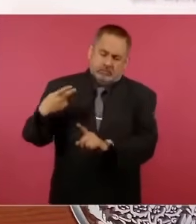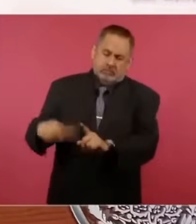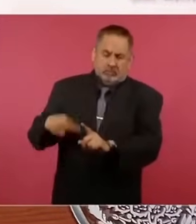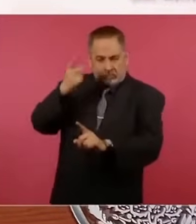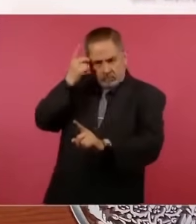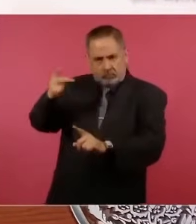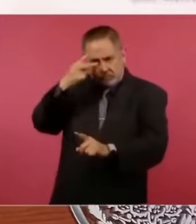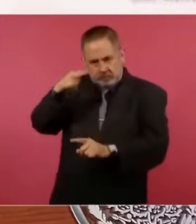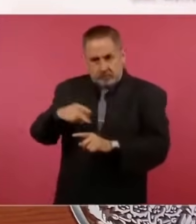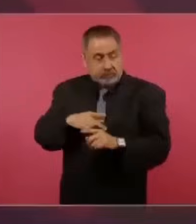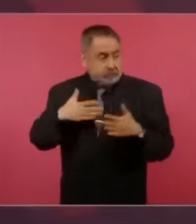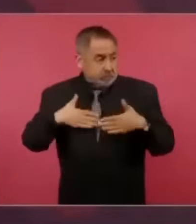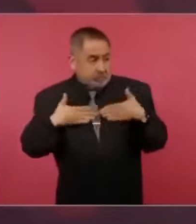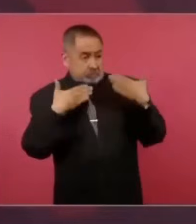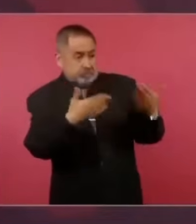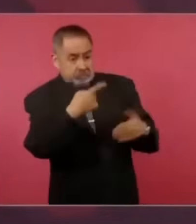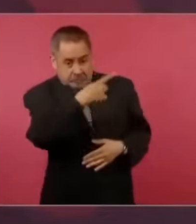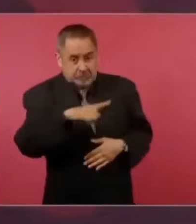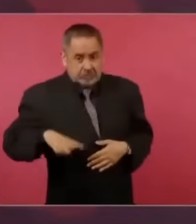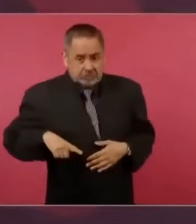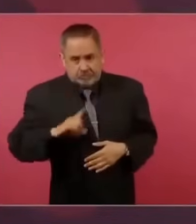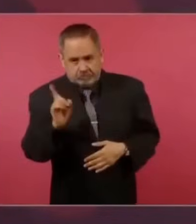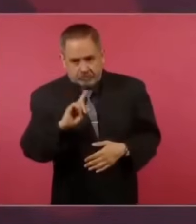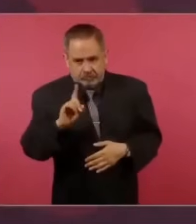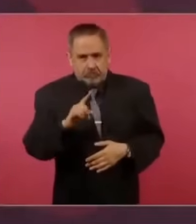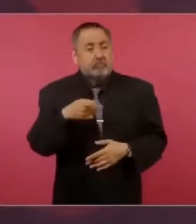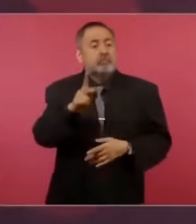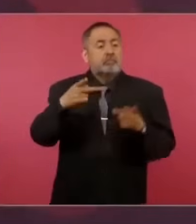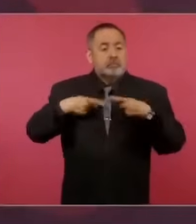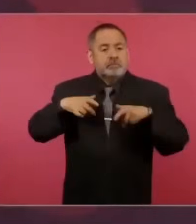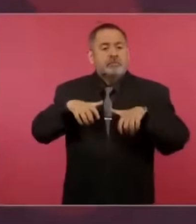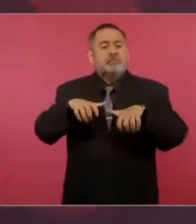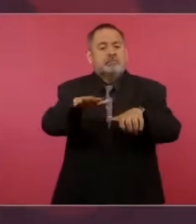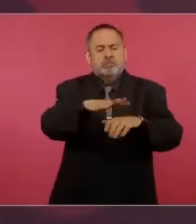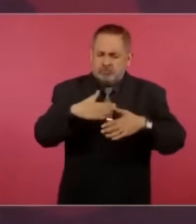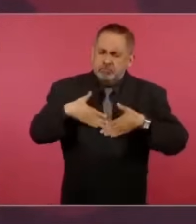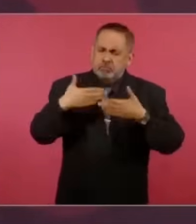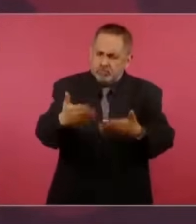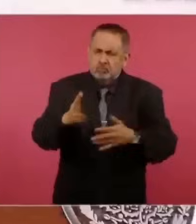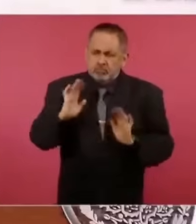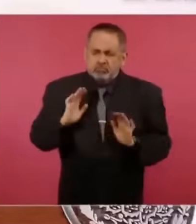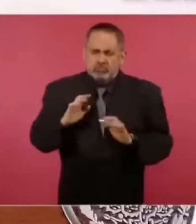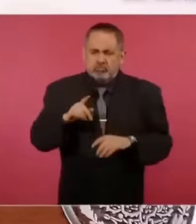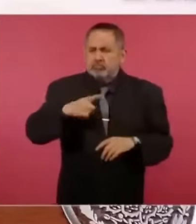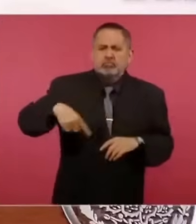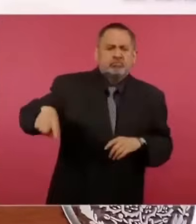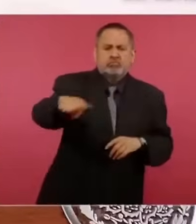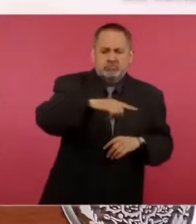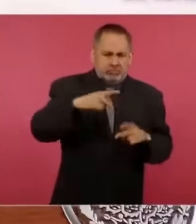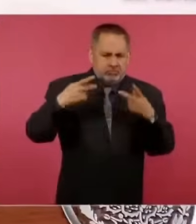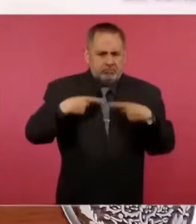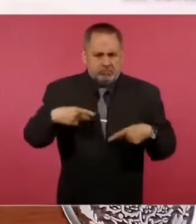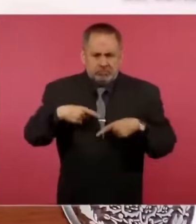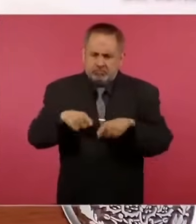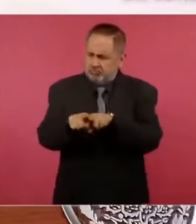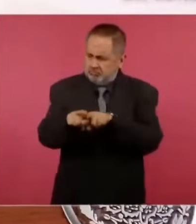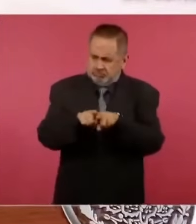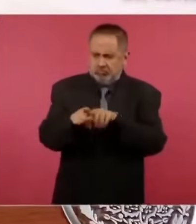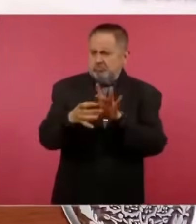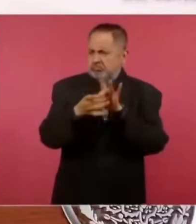No le tenemos confianza al gobierno, pero sí al pueblo ecuatoriano, porque somos pueblos